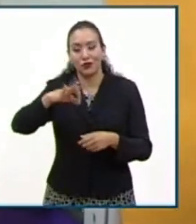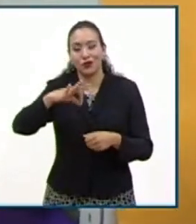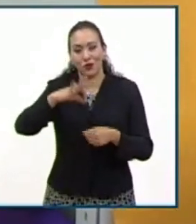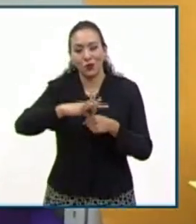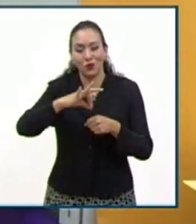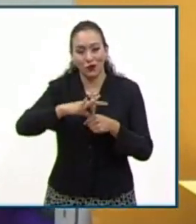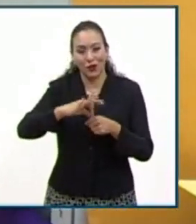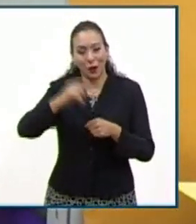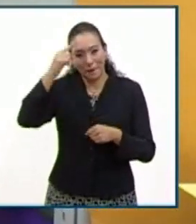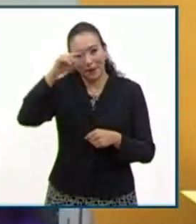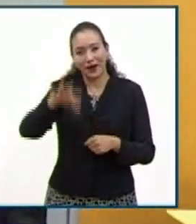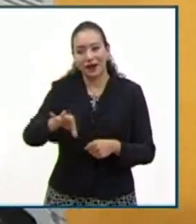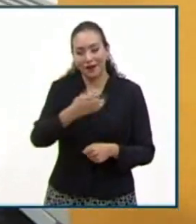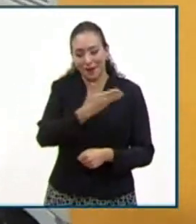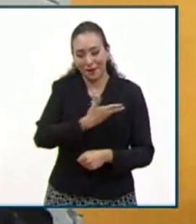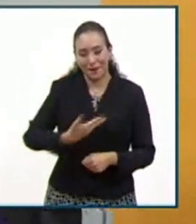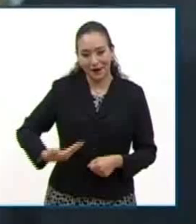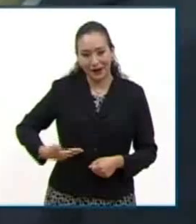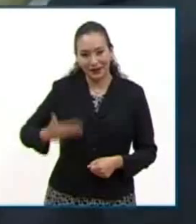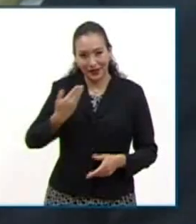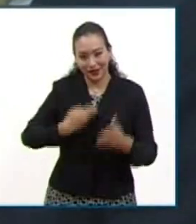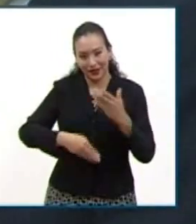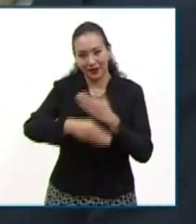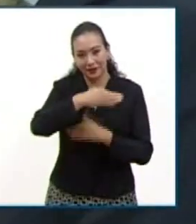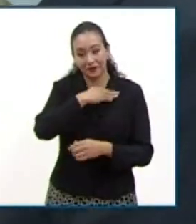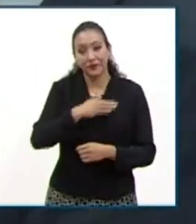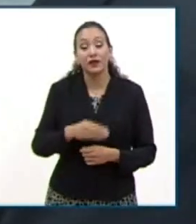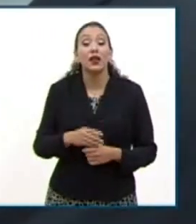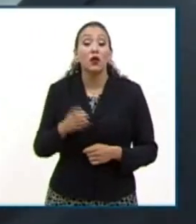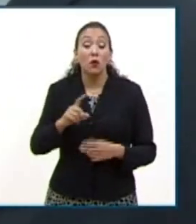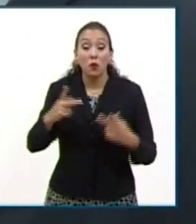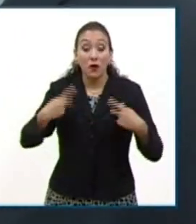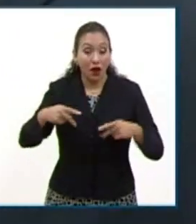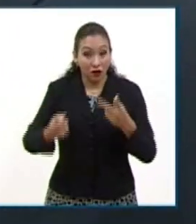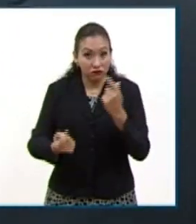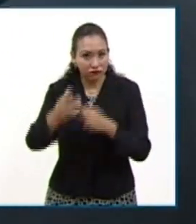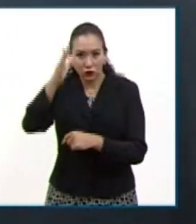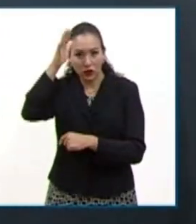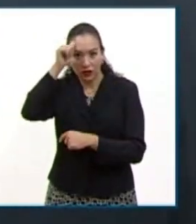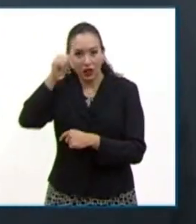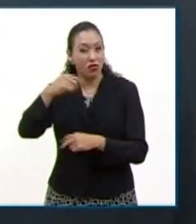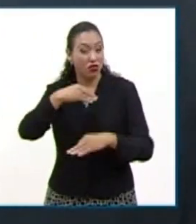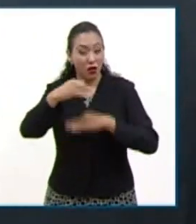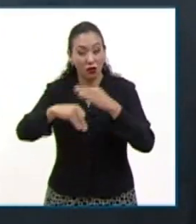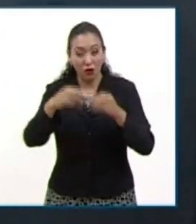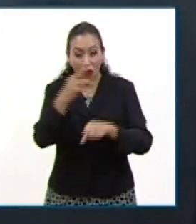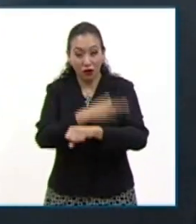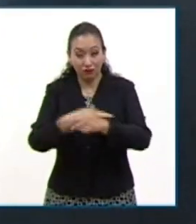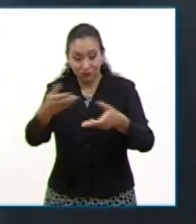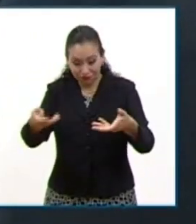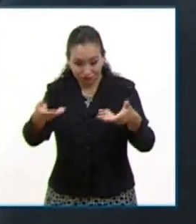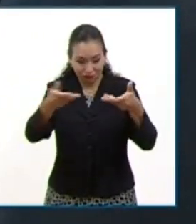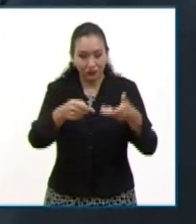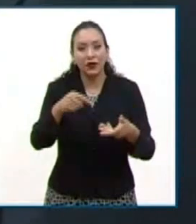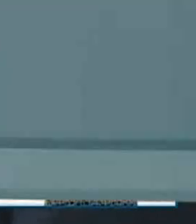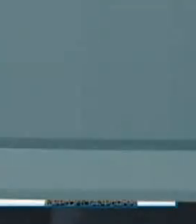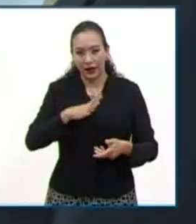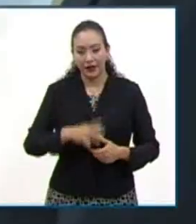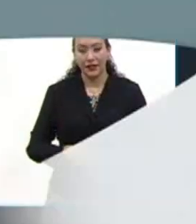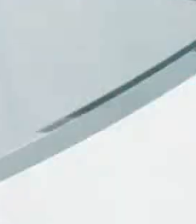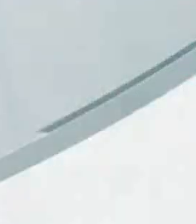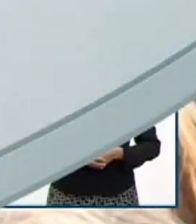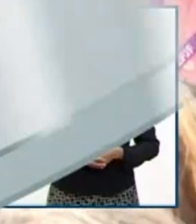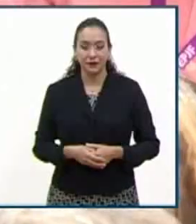pasada elección presidencial, con el fin de resolver los juicios de inconformidad que se presenten contra dichos cómputos.